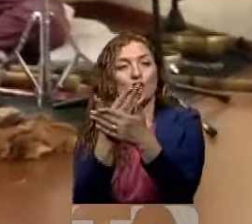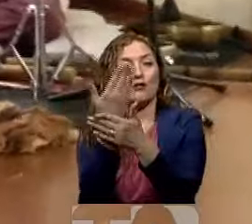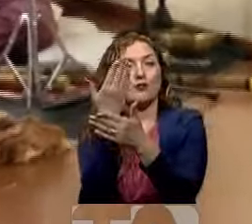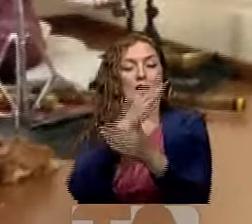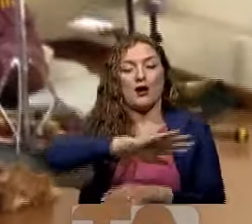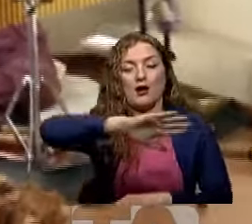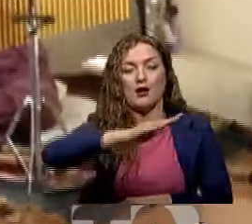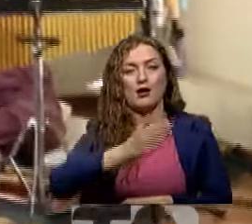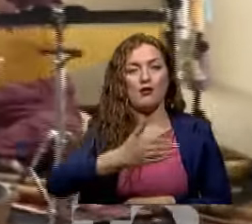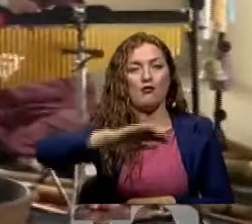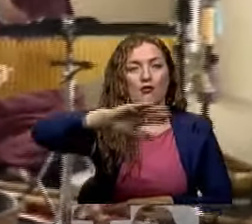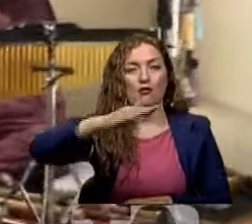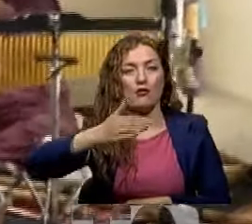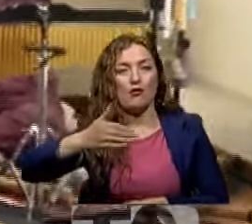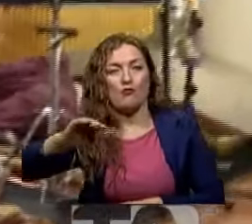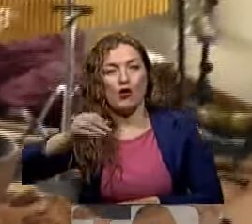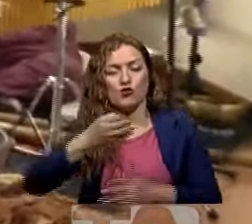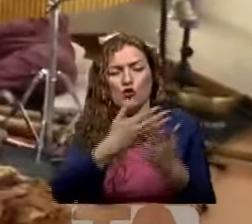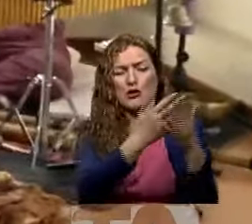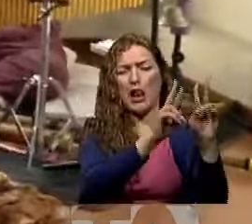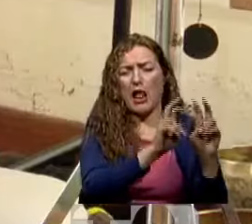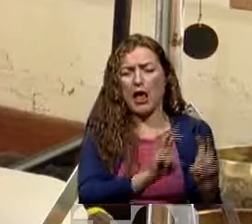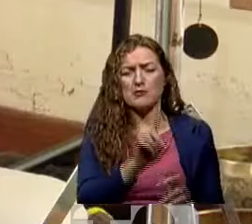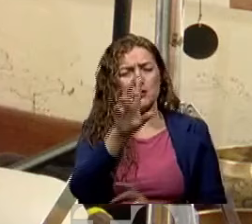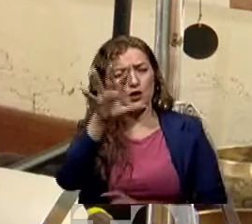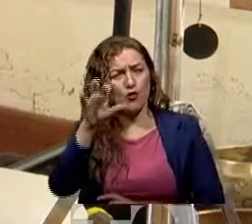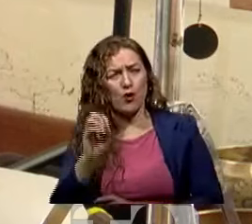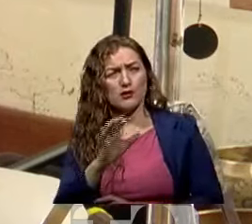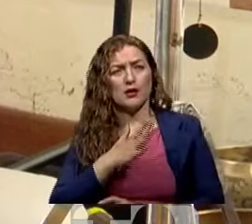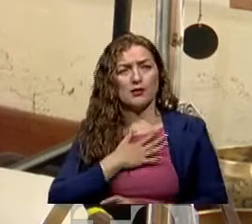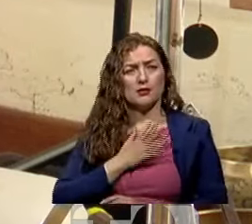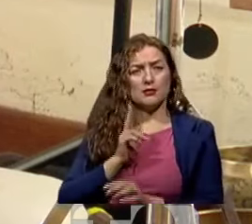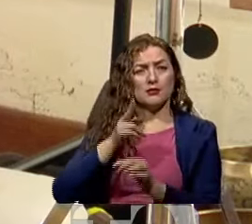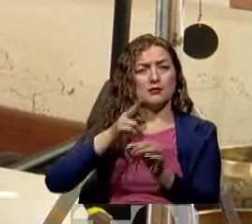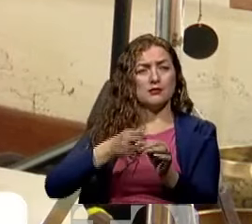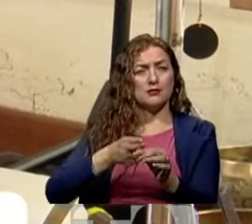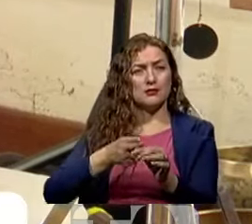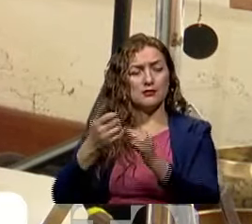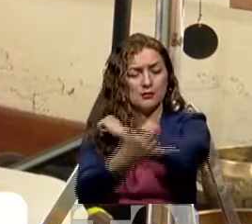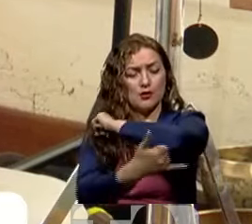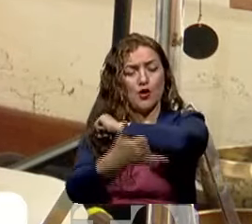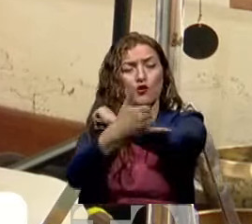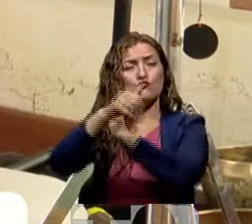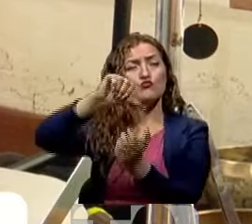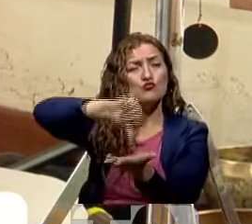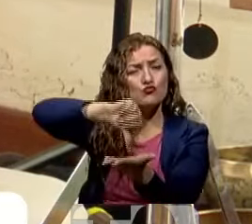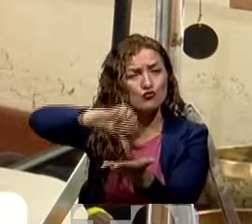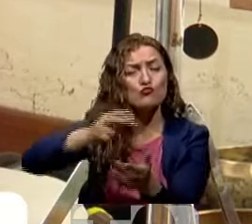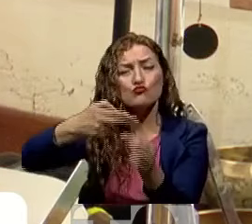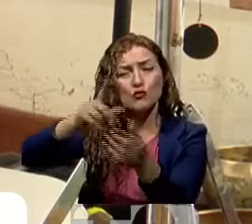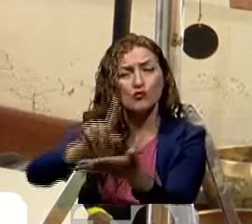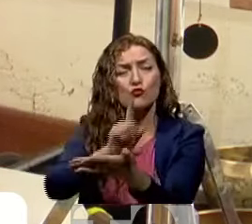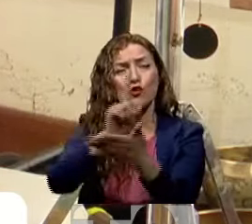ha creado 150 repertorios. Hemos estado en muchísimos países, ciudades, desde